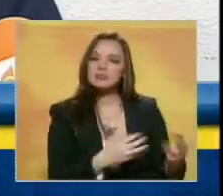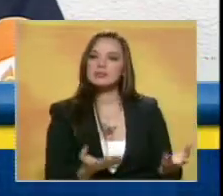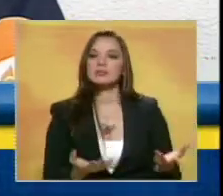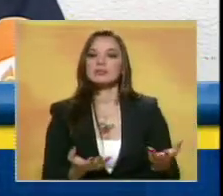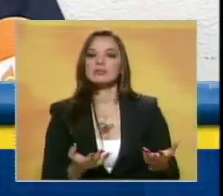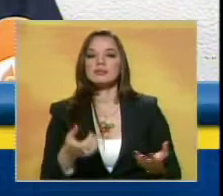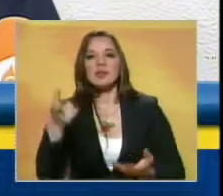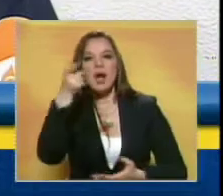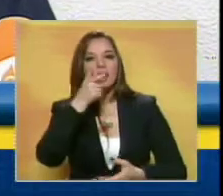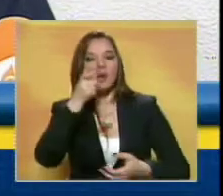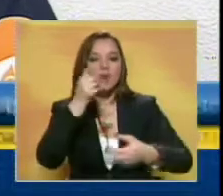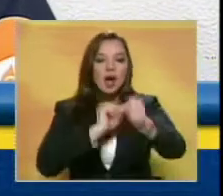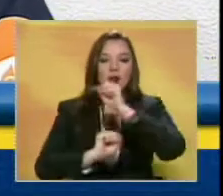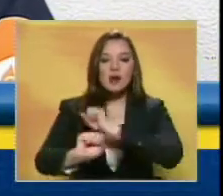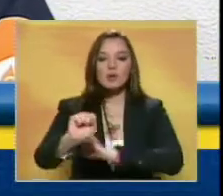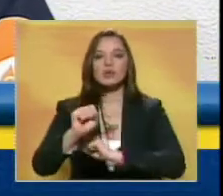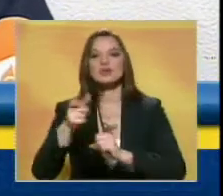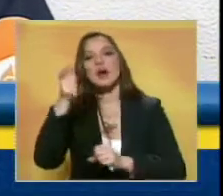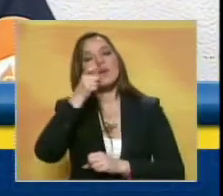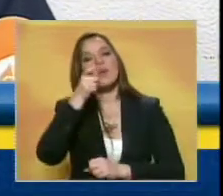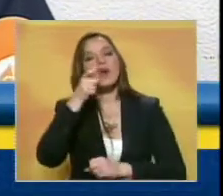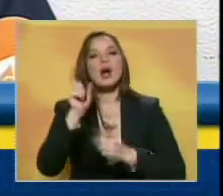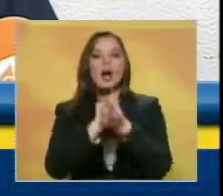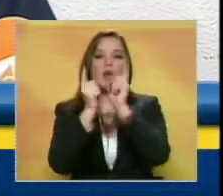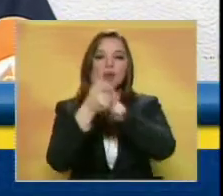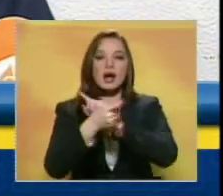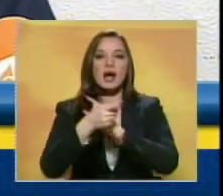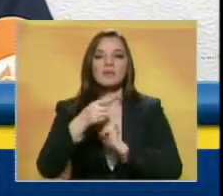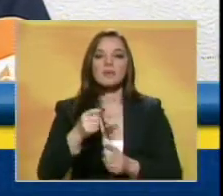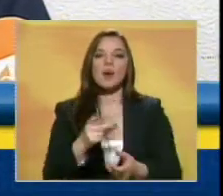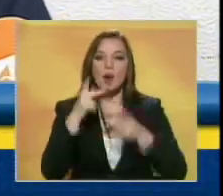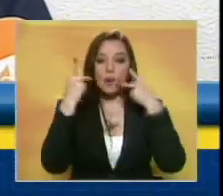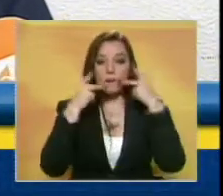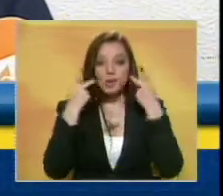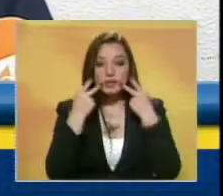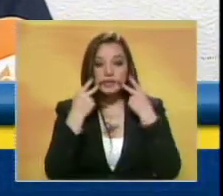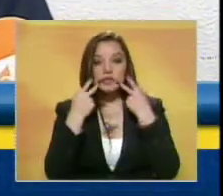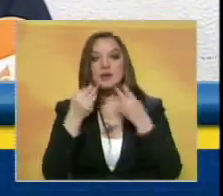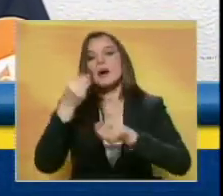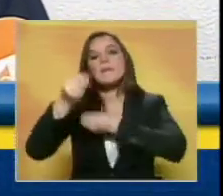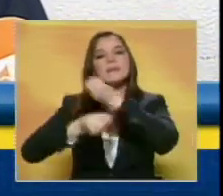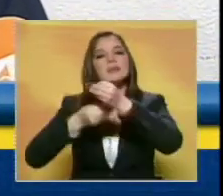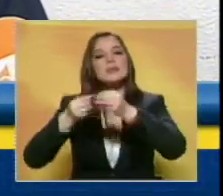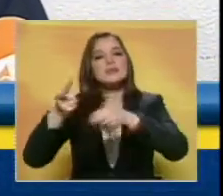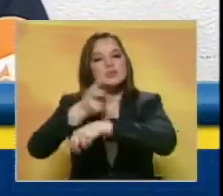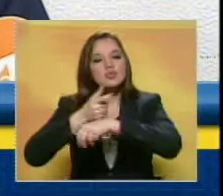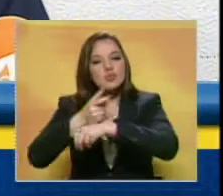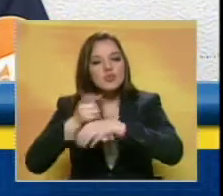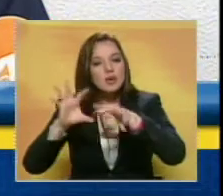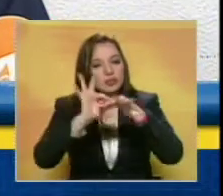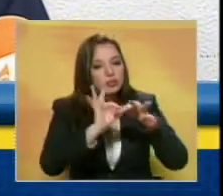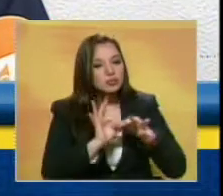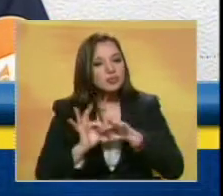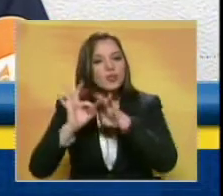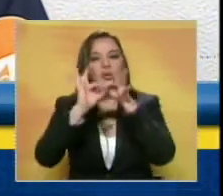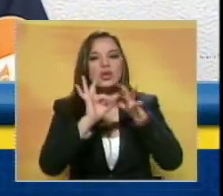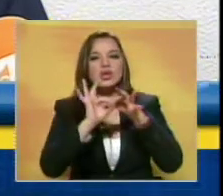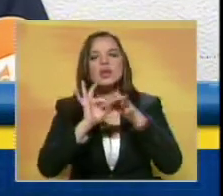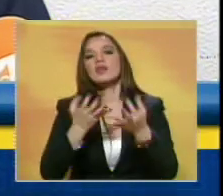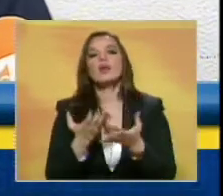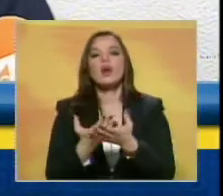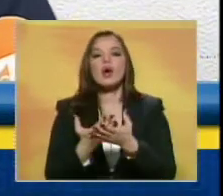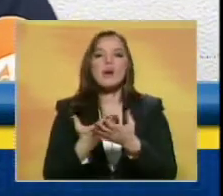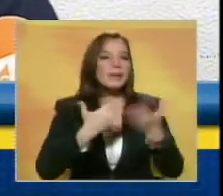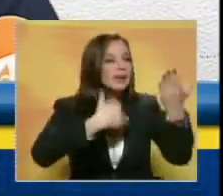lucha por realizar un cambio político con el objeto de establecer un gobierno de unidad para la reconstrucción nacional y la reconciliación